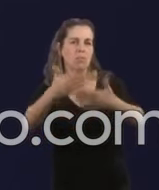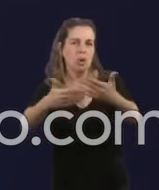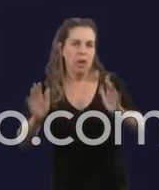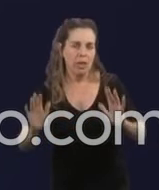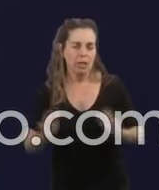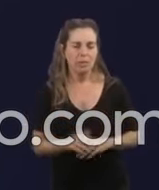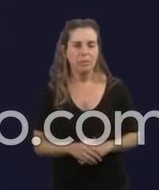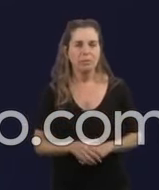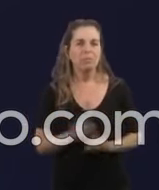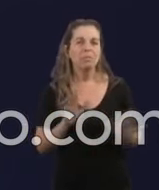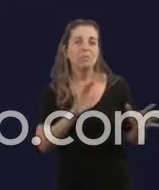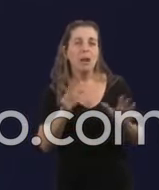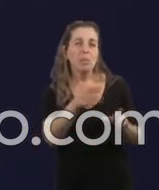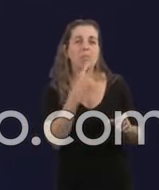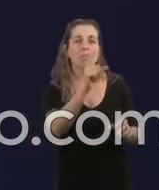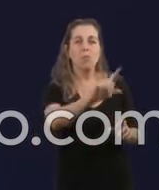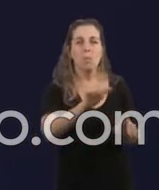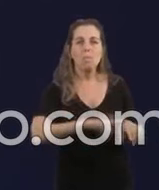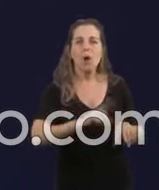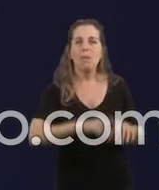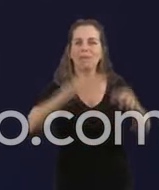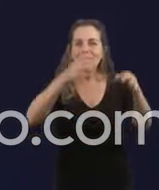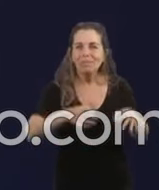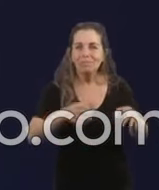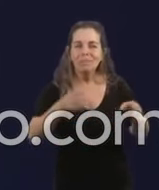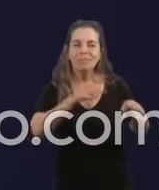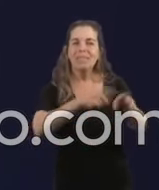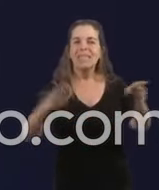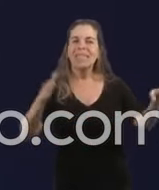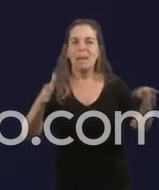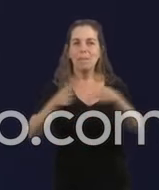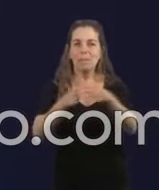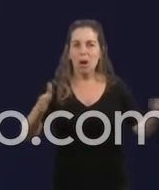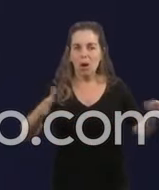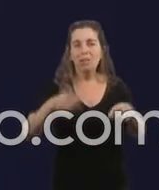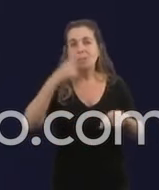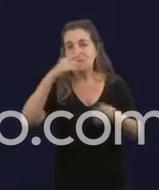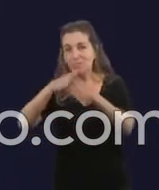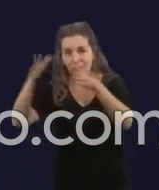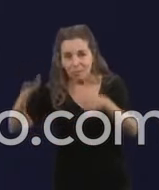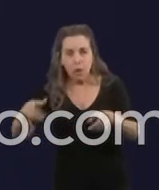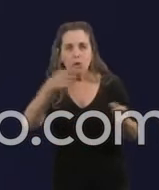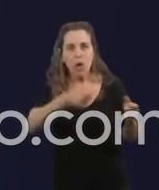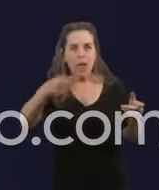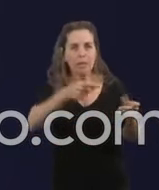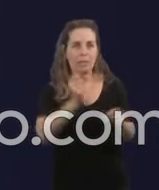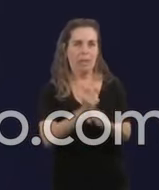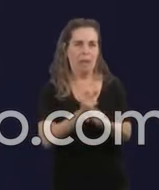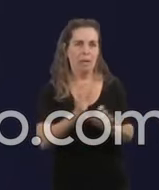cuando se levante el cepo porque en el Mientras tanto hacemos un montón de cosas Todas las semanas para que eso ocurra